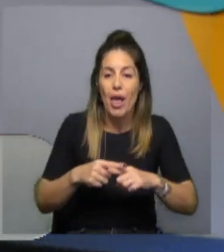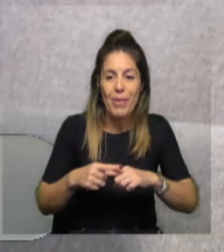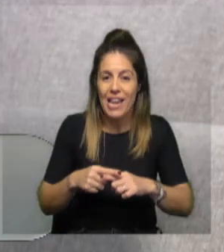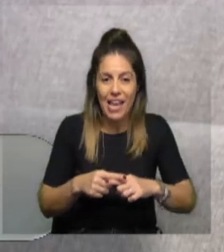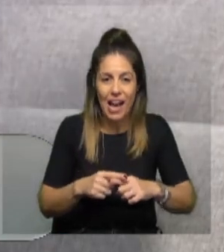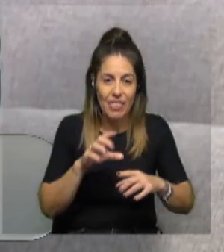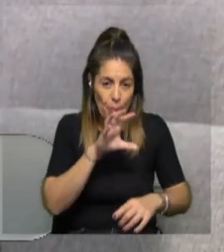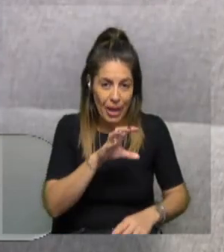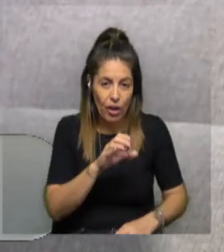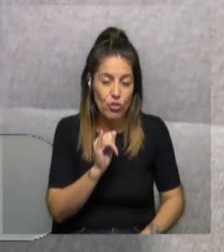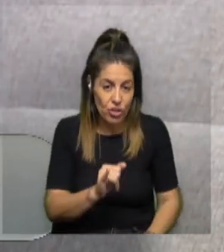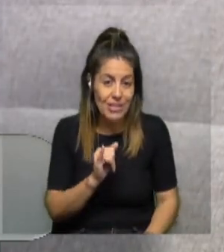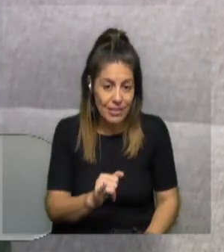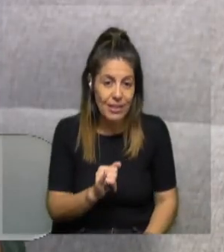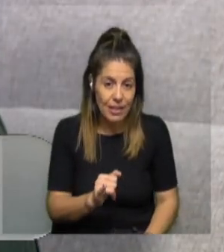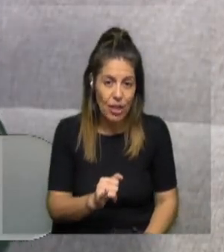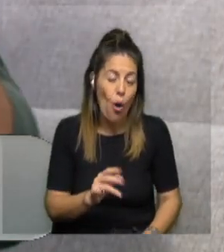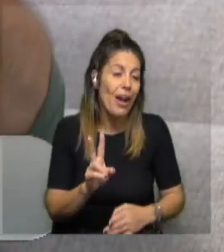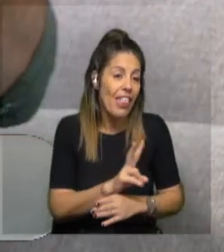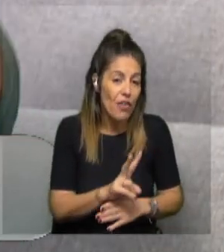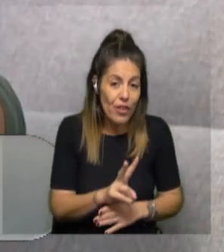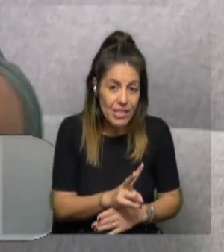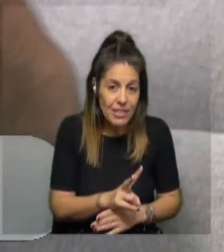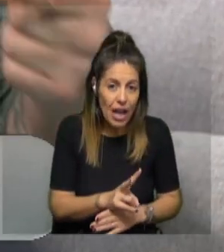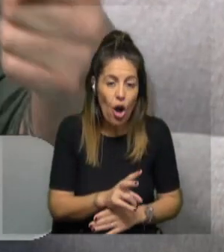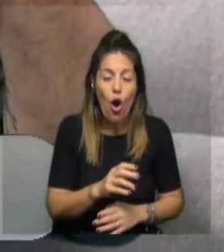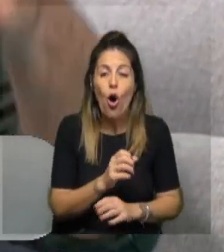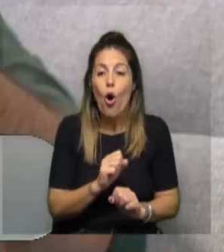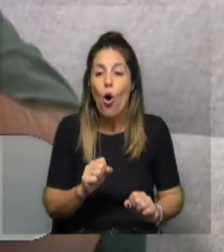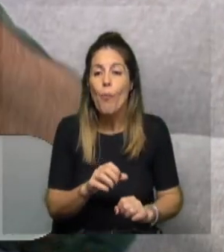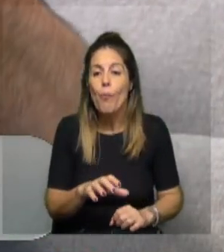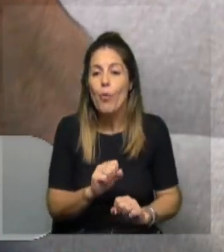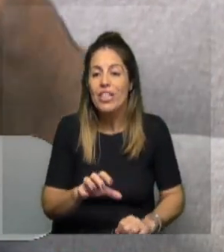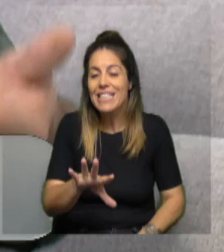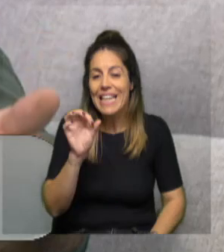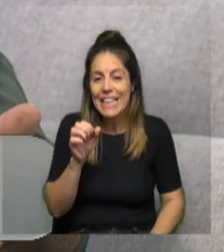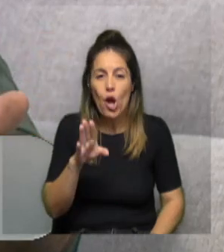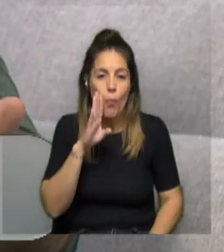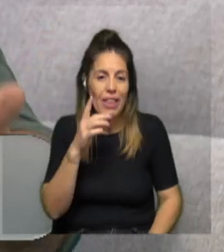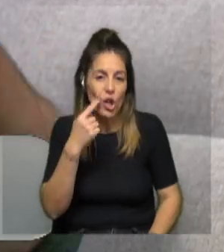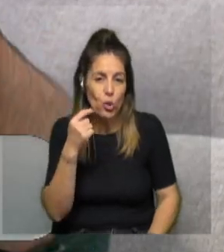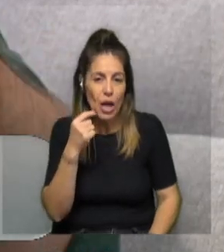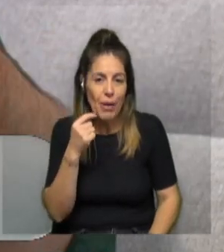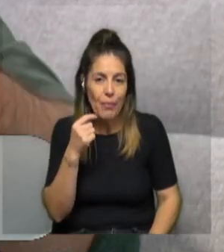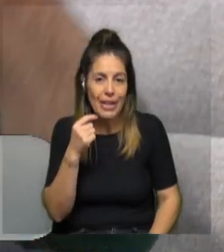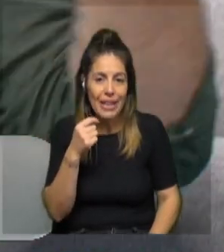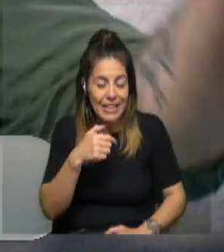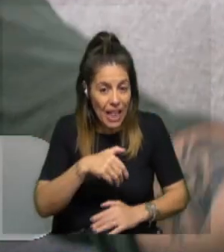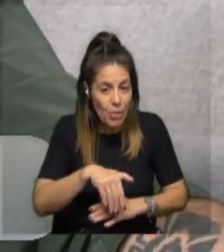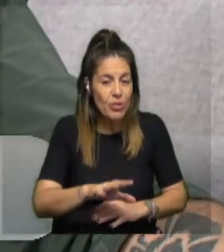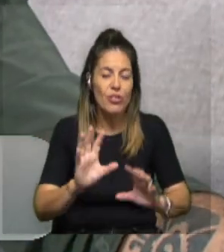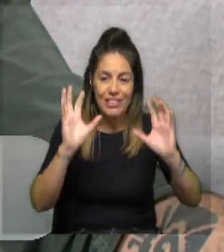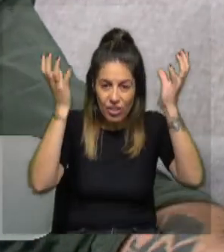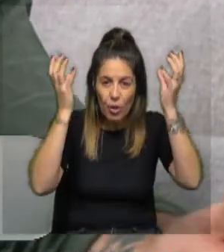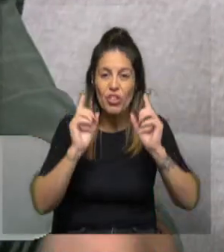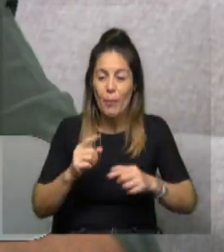Sí, podés hacerlo. O podés elegir a una madre y a un padre que tengan la predisposición a ser agresivo, porque la agresividad también se